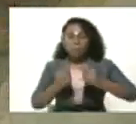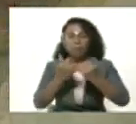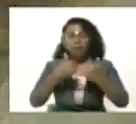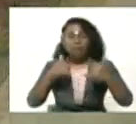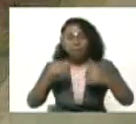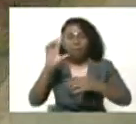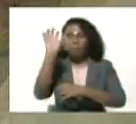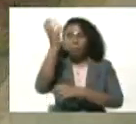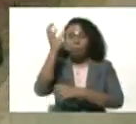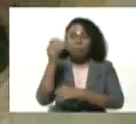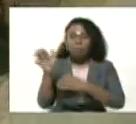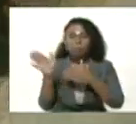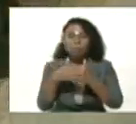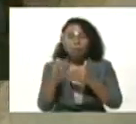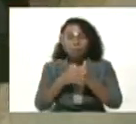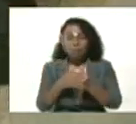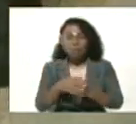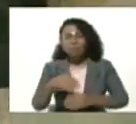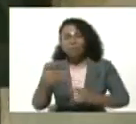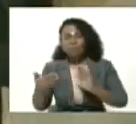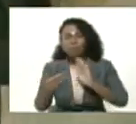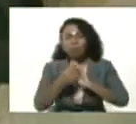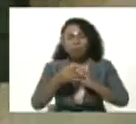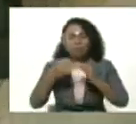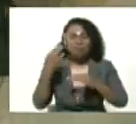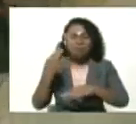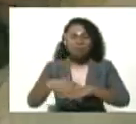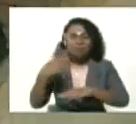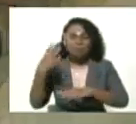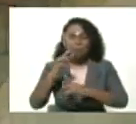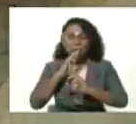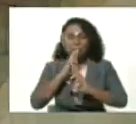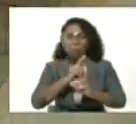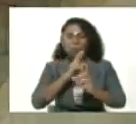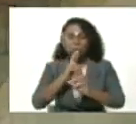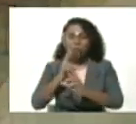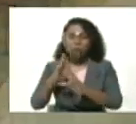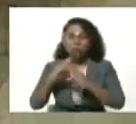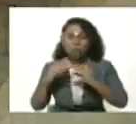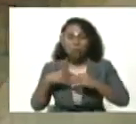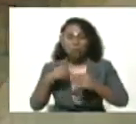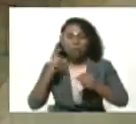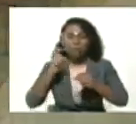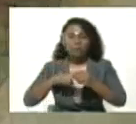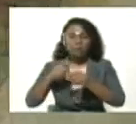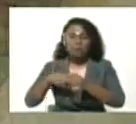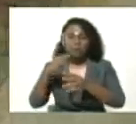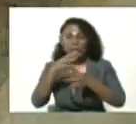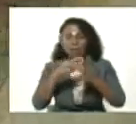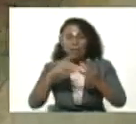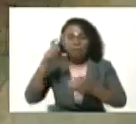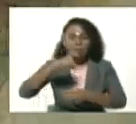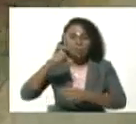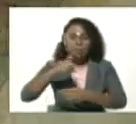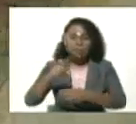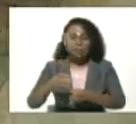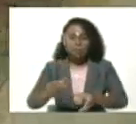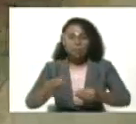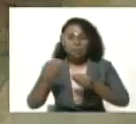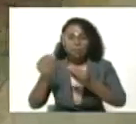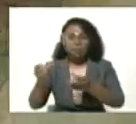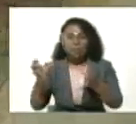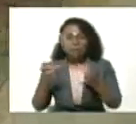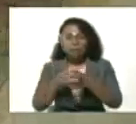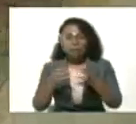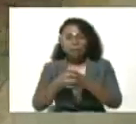bombillos, puertas que sufrieron gran afectación, respondiendo a todo el registro de materiales necesarios que nos ha dado el equipo